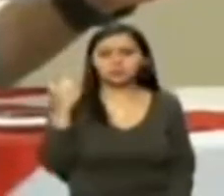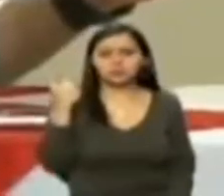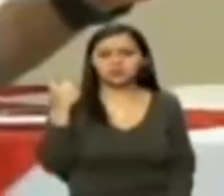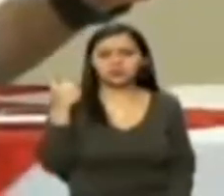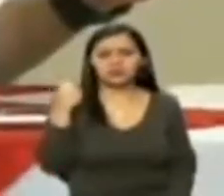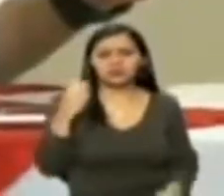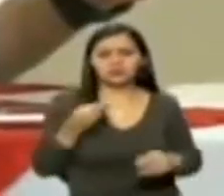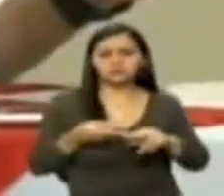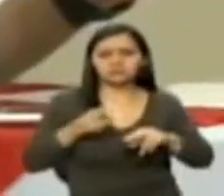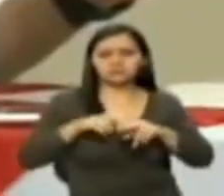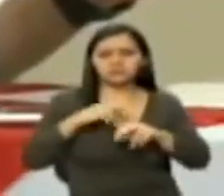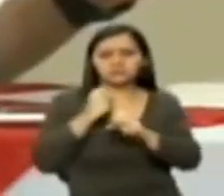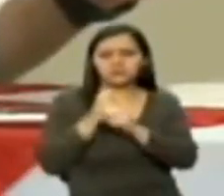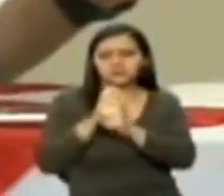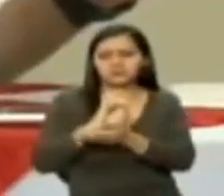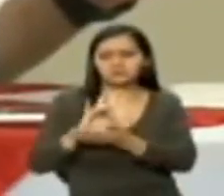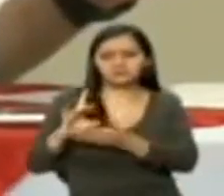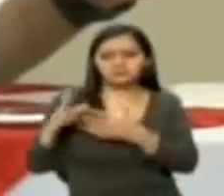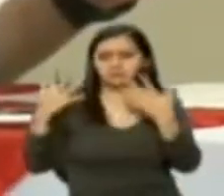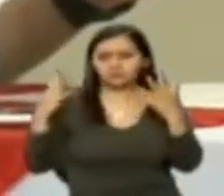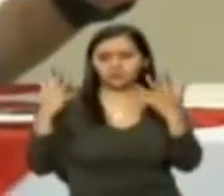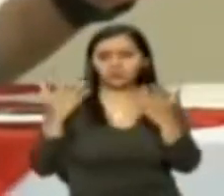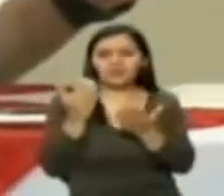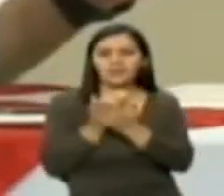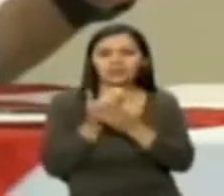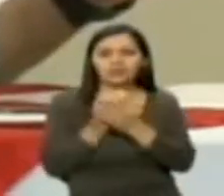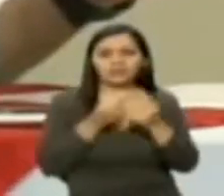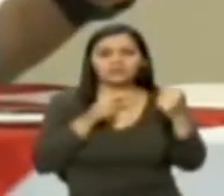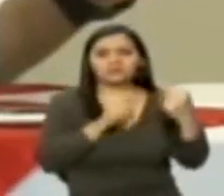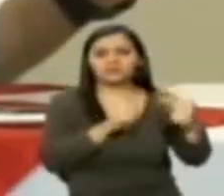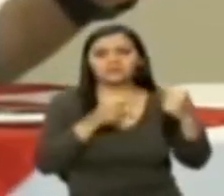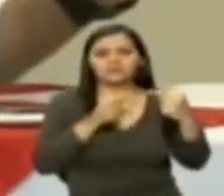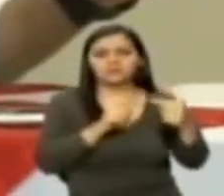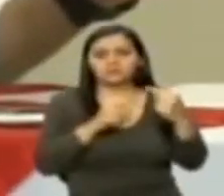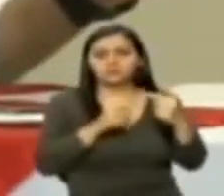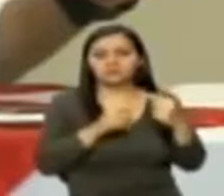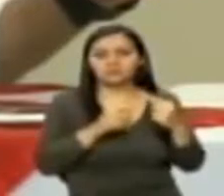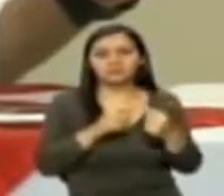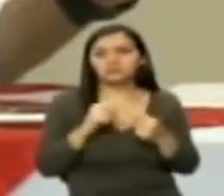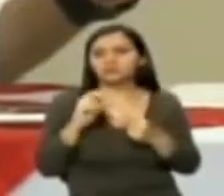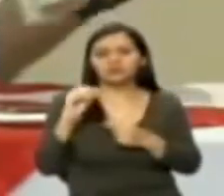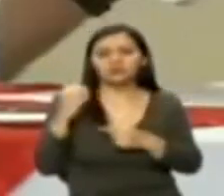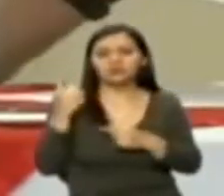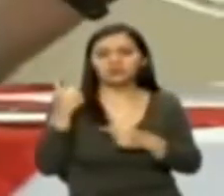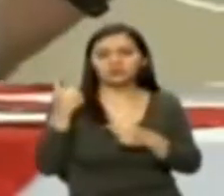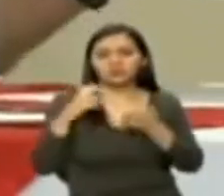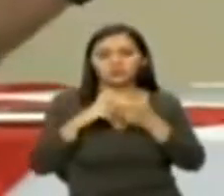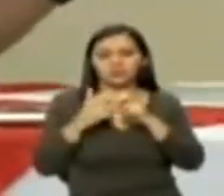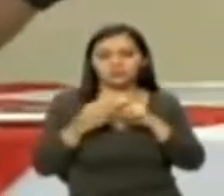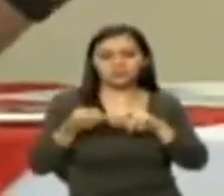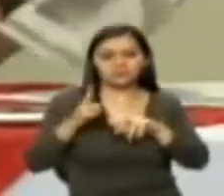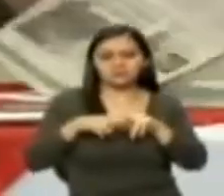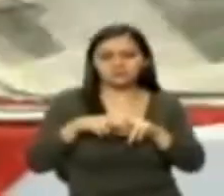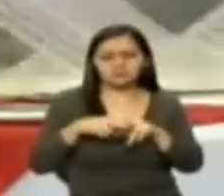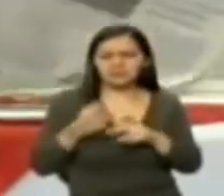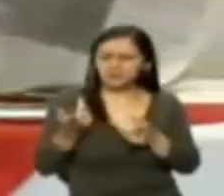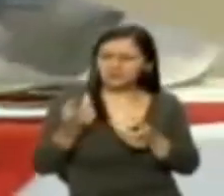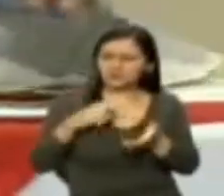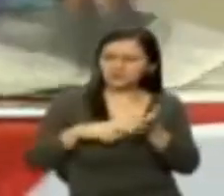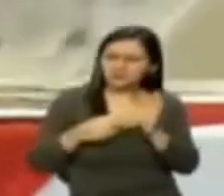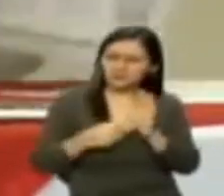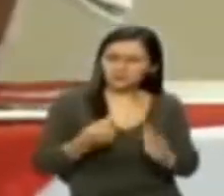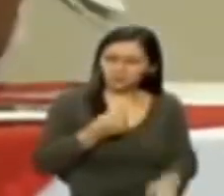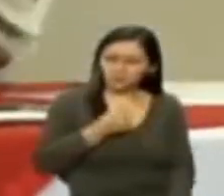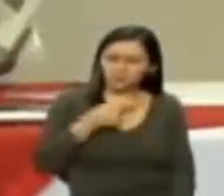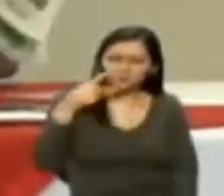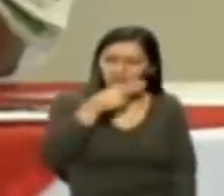incremento del desempleo, para responder a uno de los economistas críticos a su política en un debate. No existe incremento de desempleo, no es cierto. Y me quiere hacer quedar como